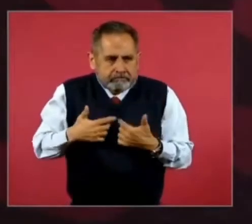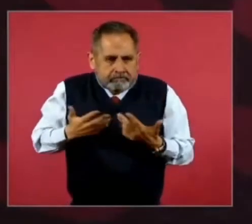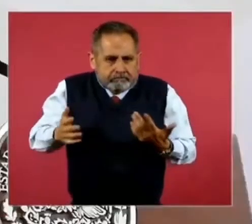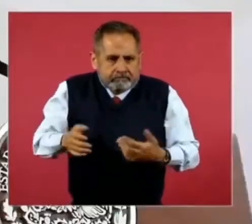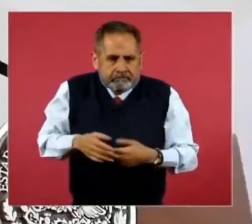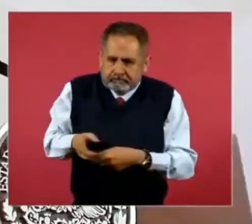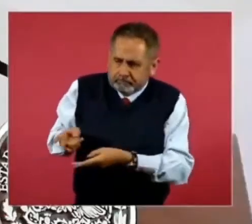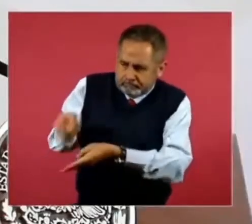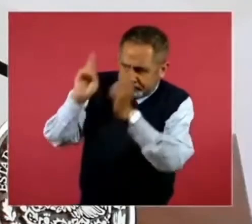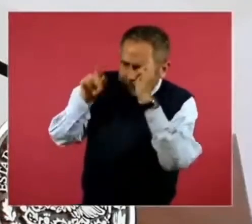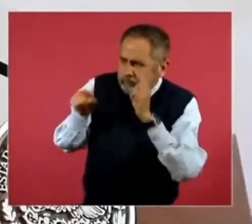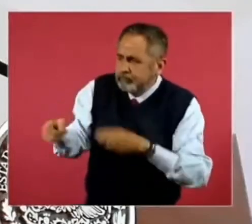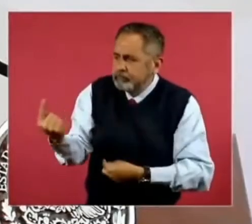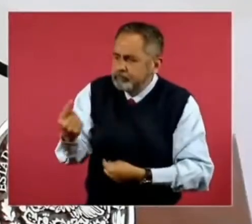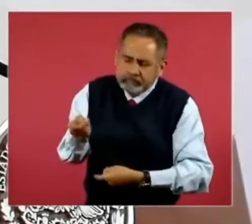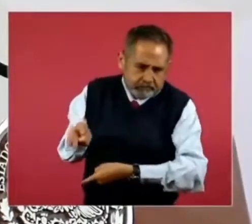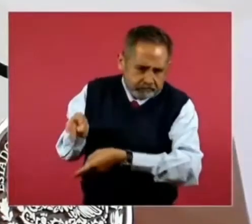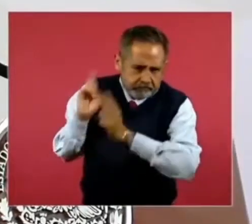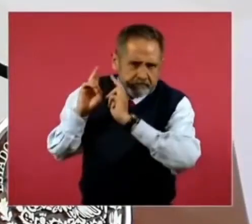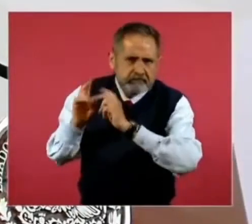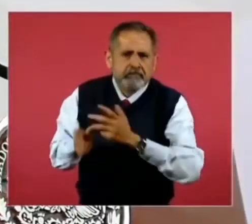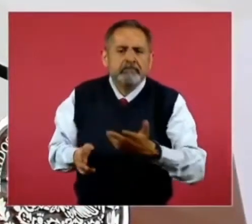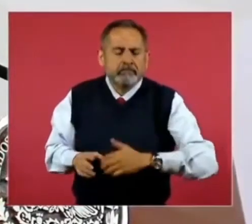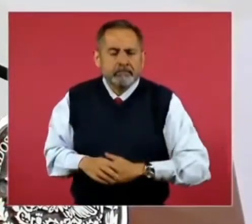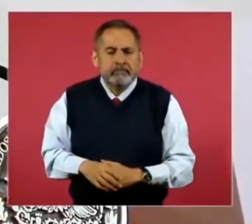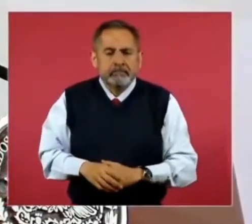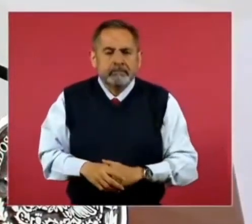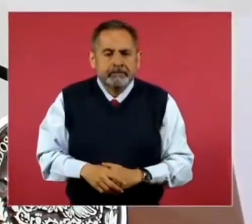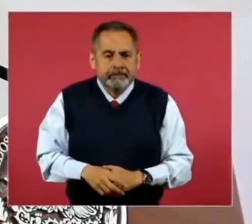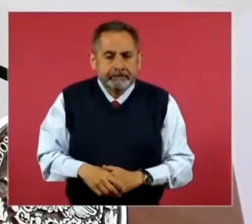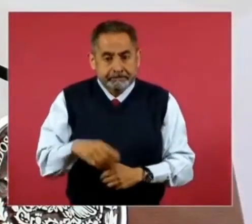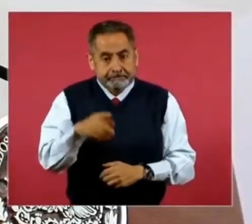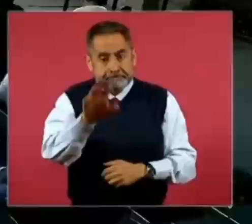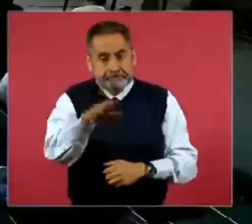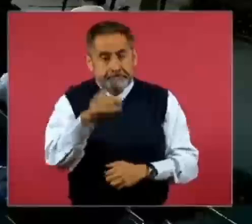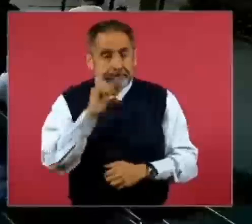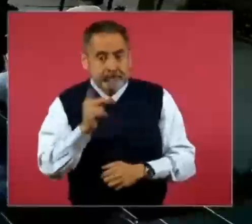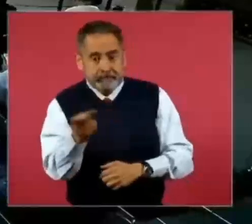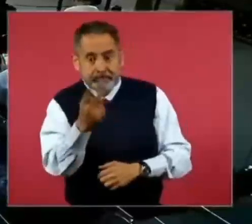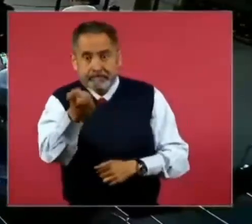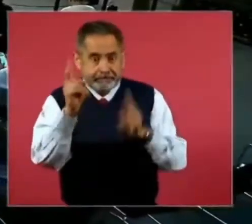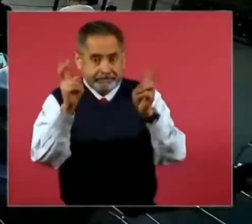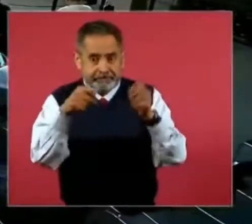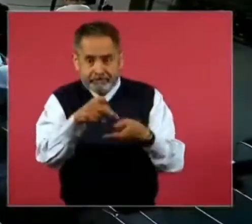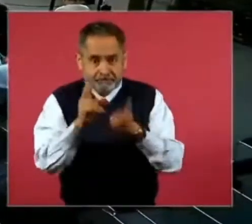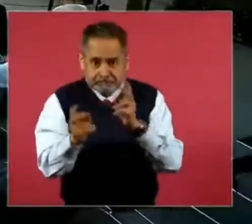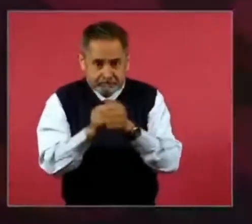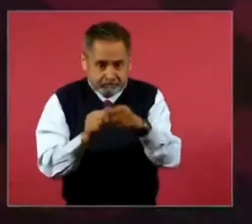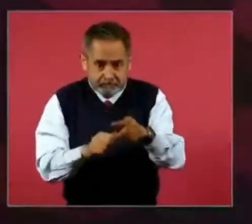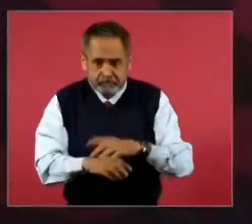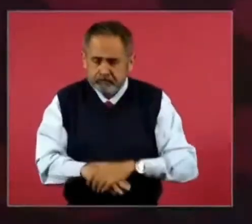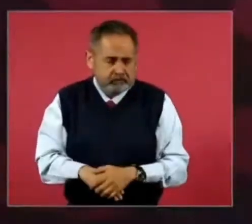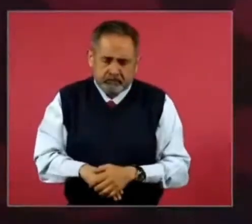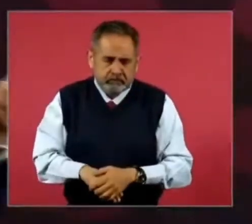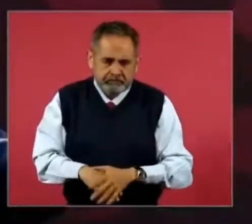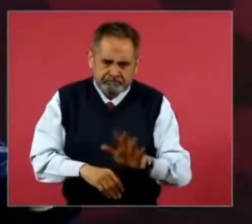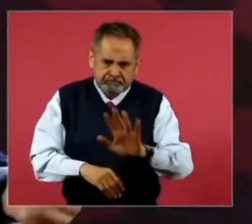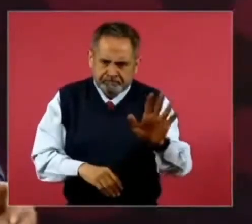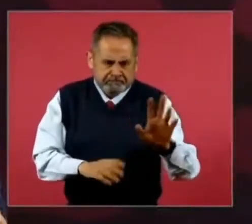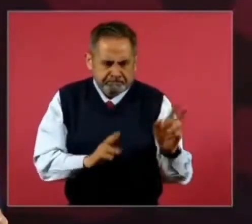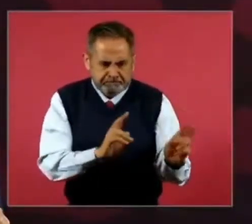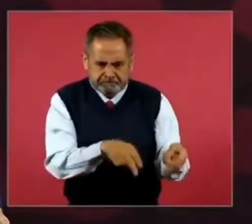¿Qué me tengo yo que meter? ¿Este tema entonces no lo tocaría con él? No, este es un asunto